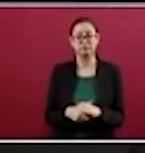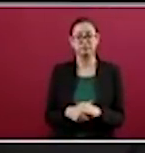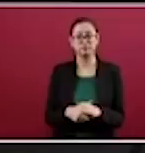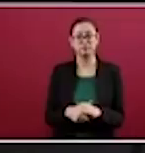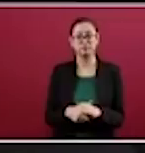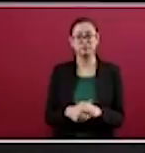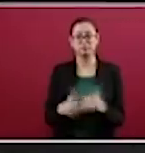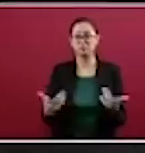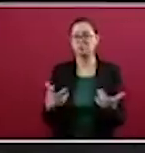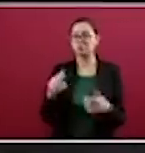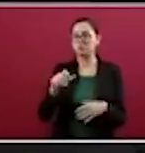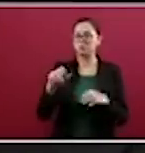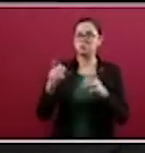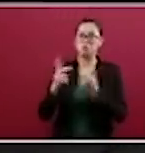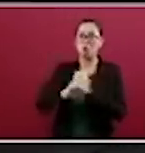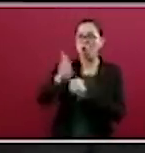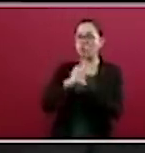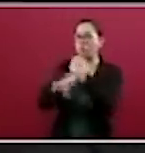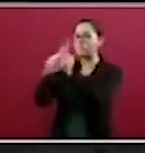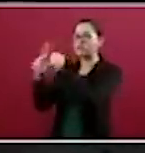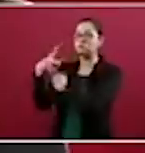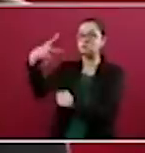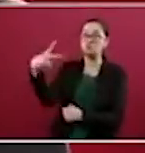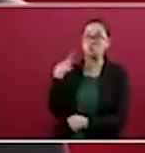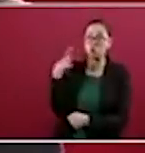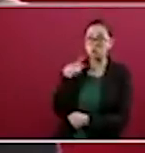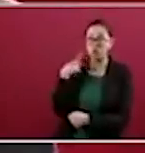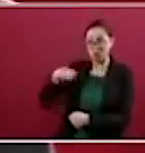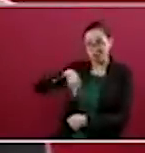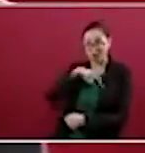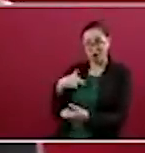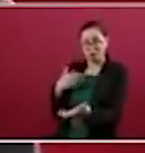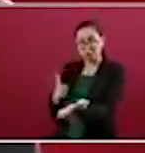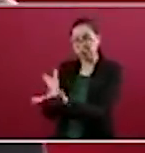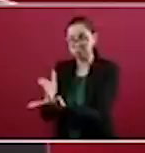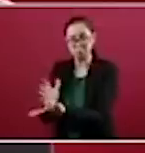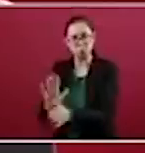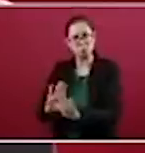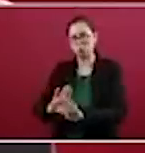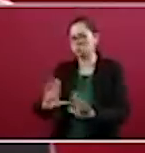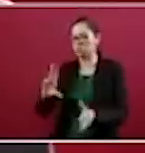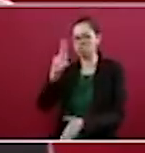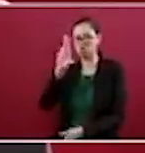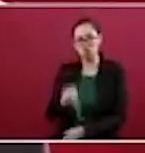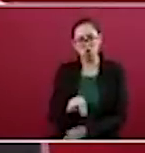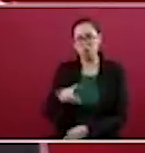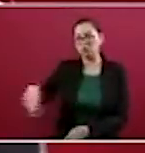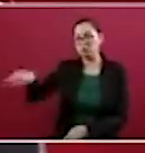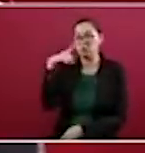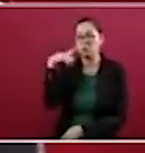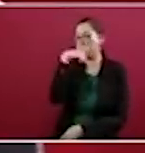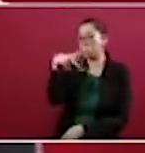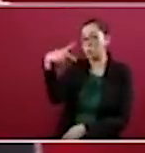principio de política exterior la no intervención, la autodeterminación de los pueblos, la